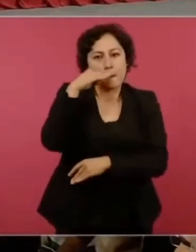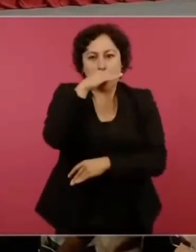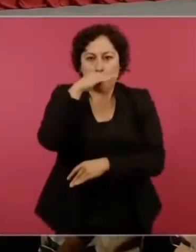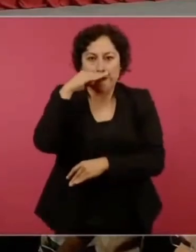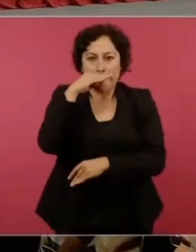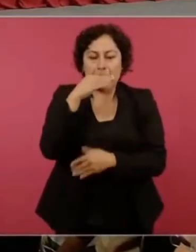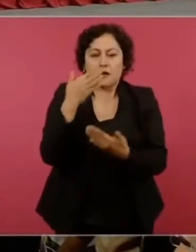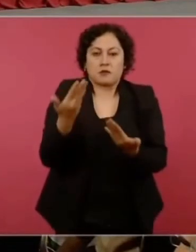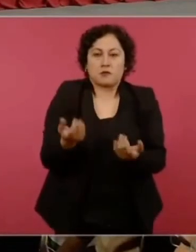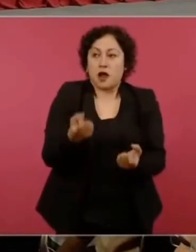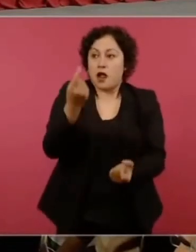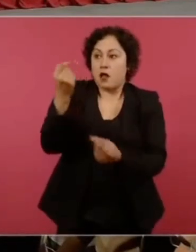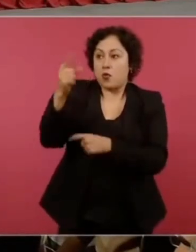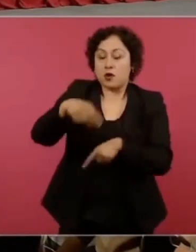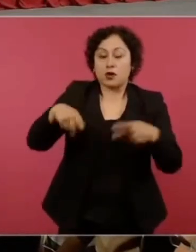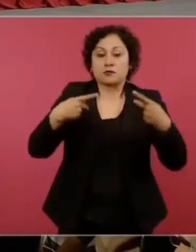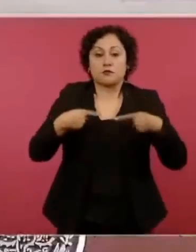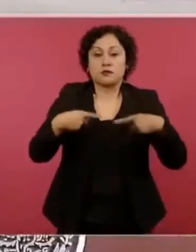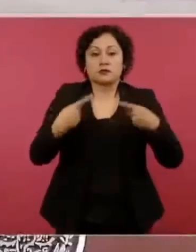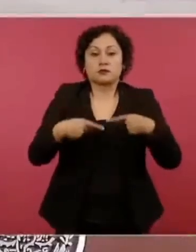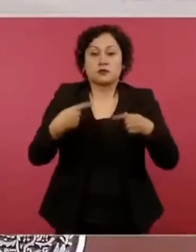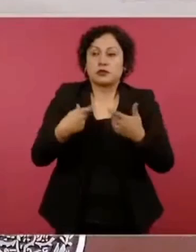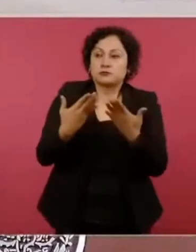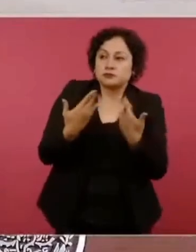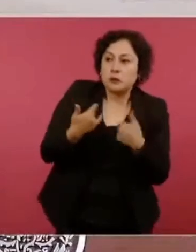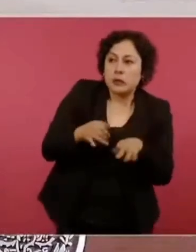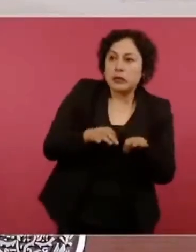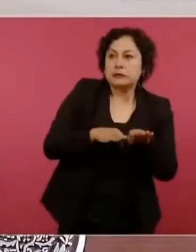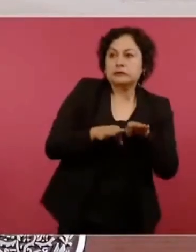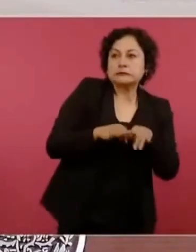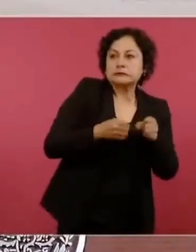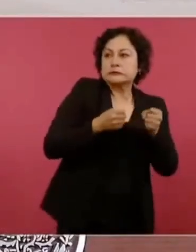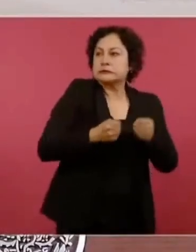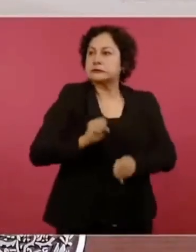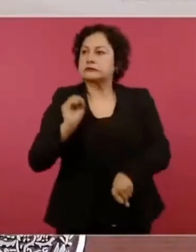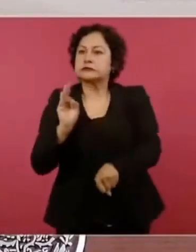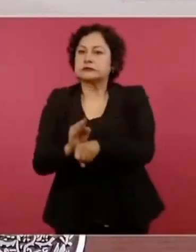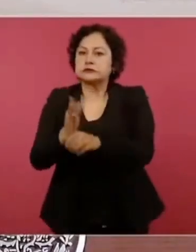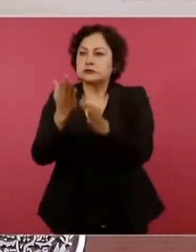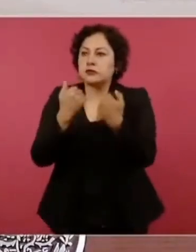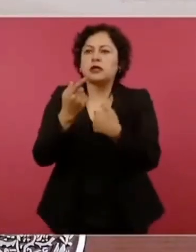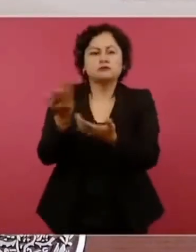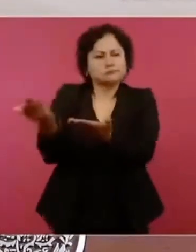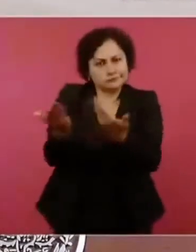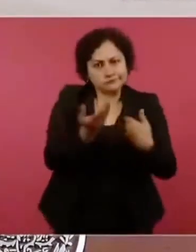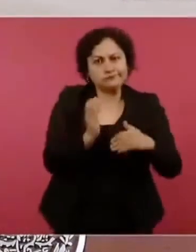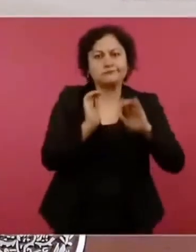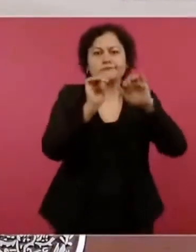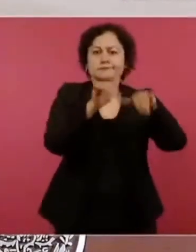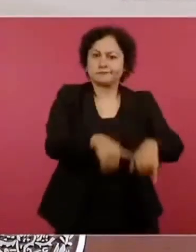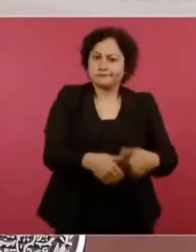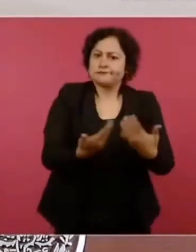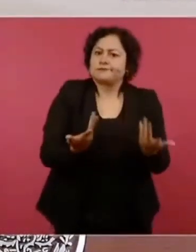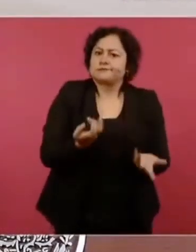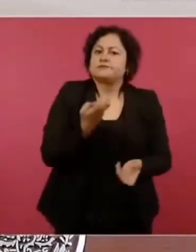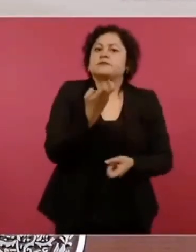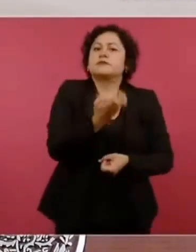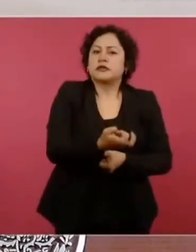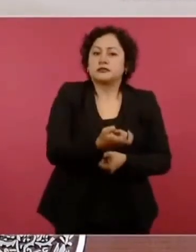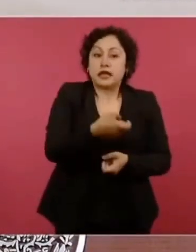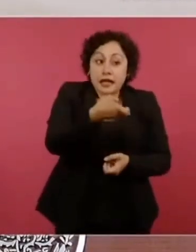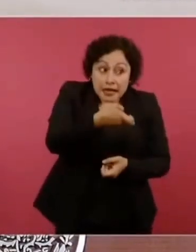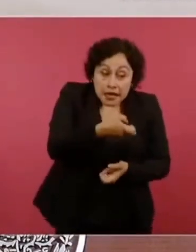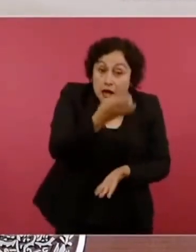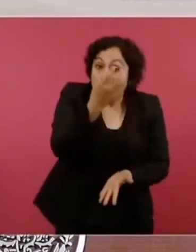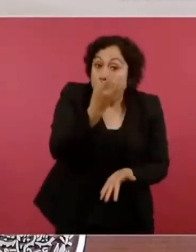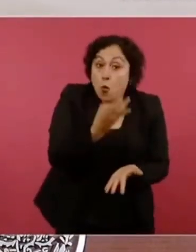hacen contribuciones. Eso no existe en ninguna parte del mundo. En ese sentido, no solamente está destinada a ser la mejor, sino la única con estas